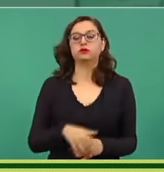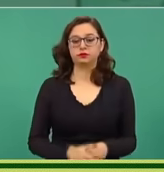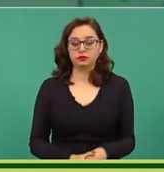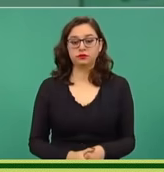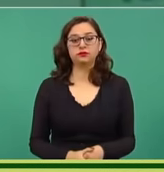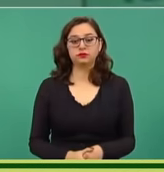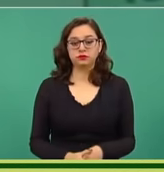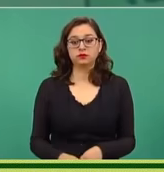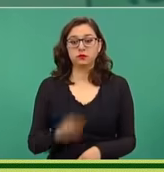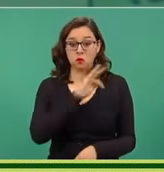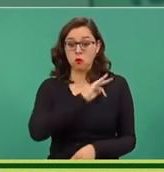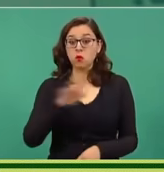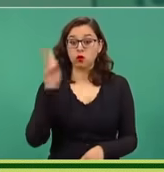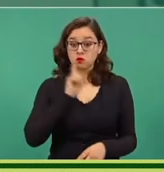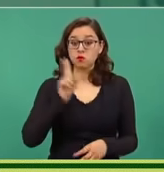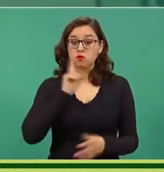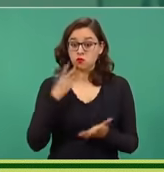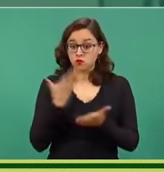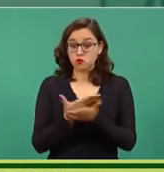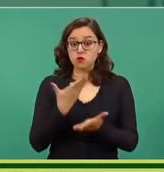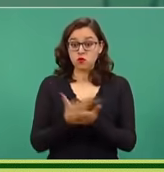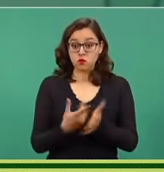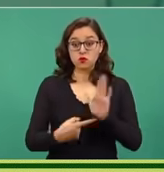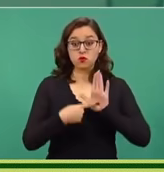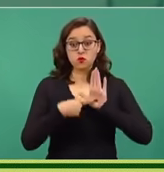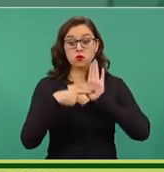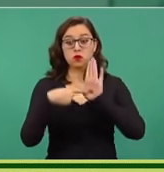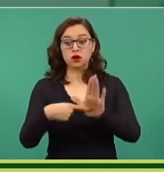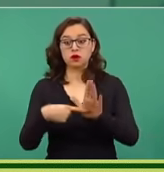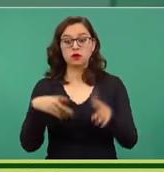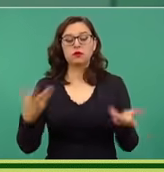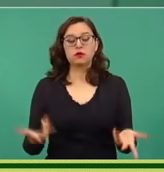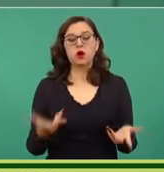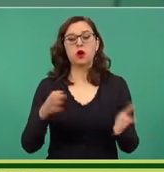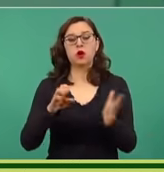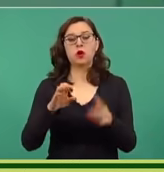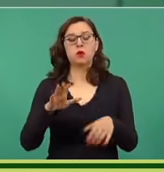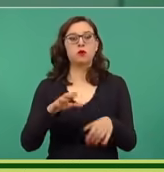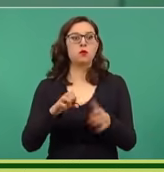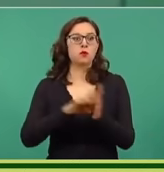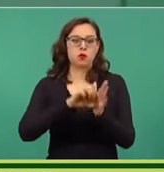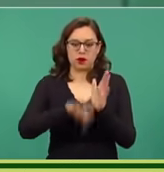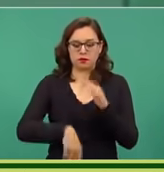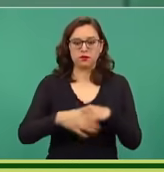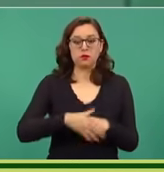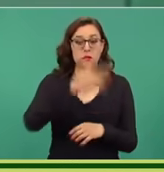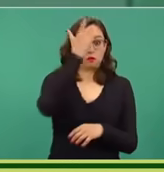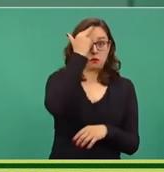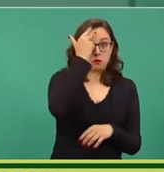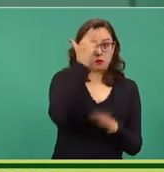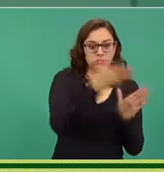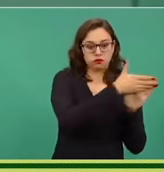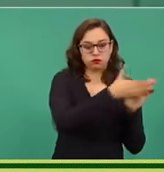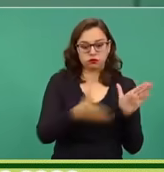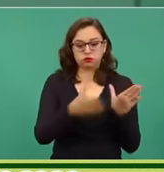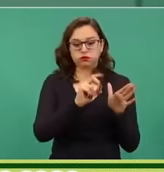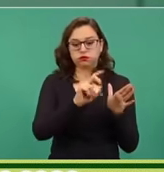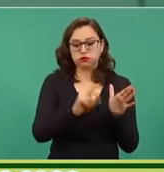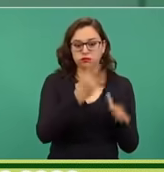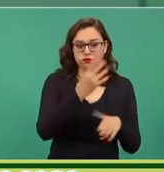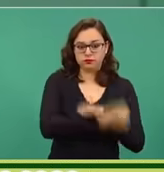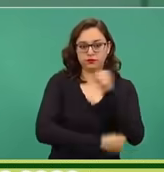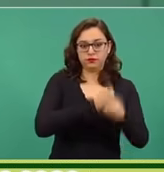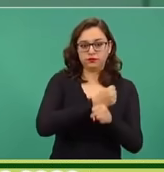puedo probarlo para empezar el porfiriato fueron 34 años esto duró 36